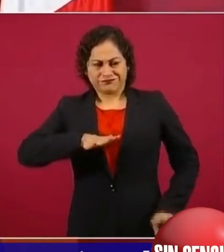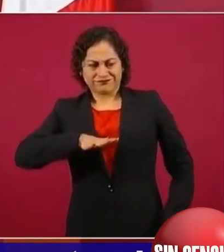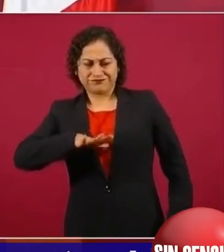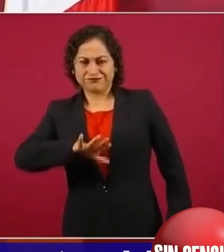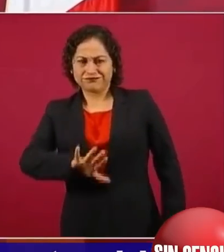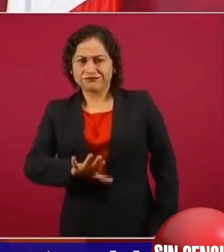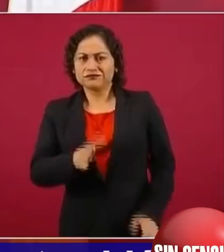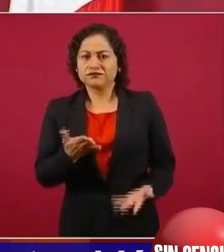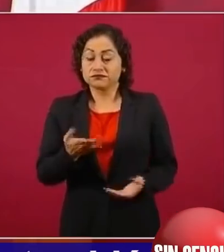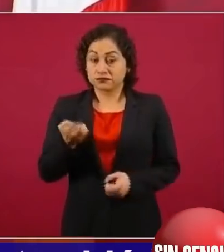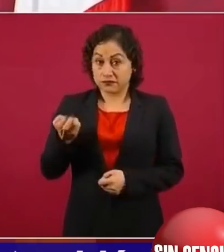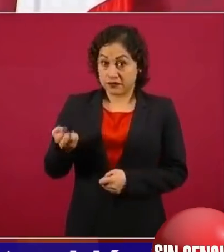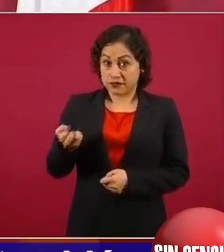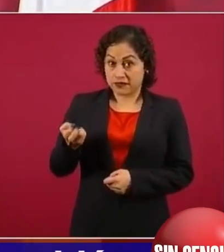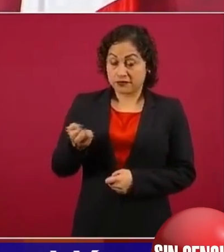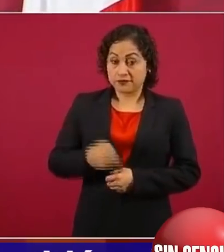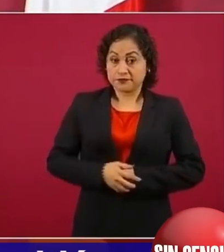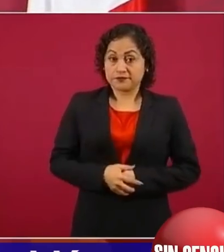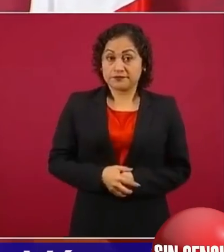señalan